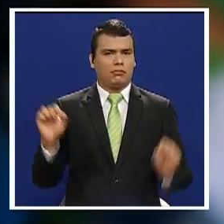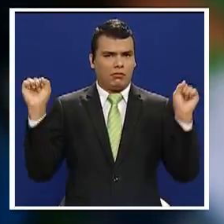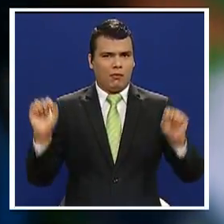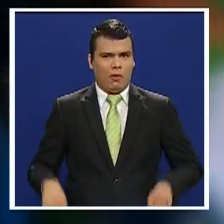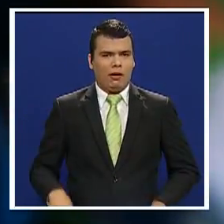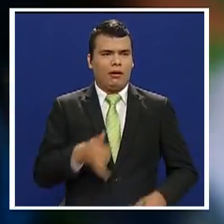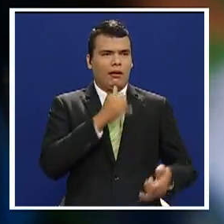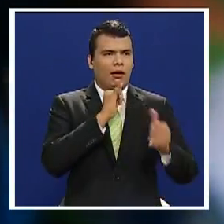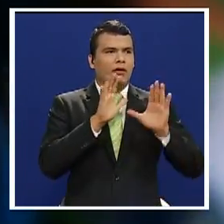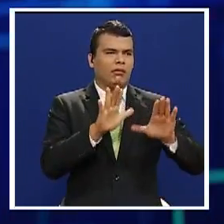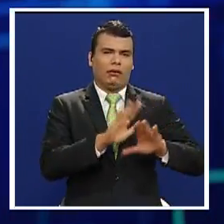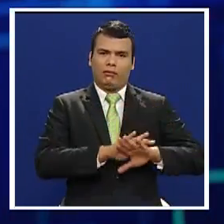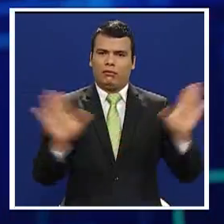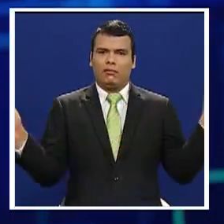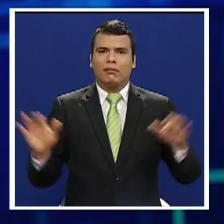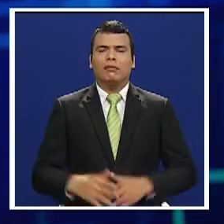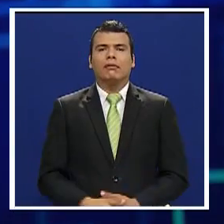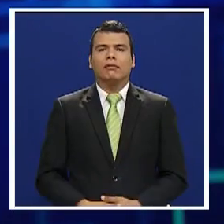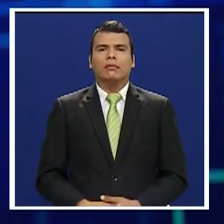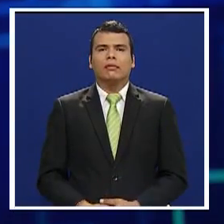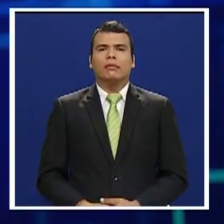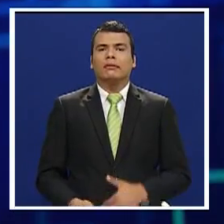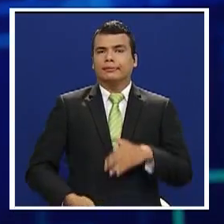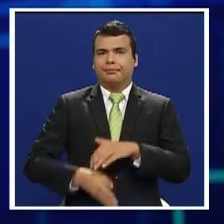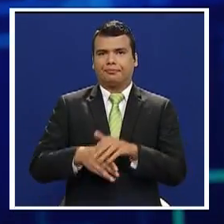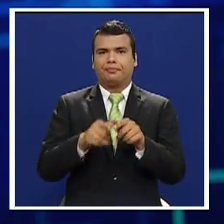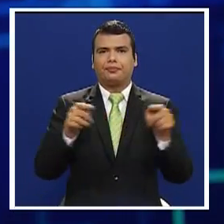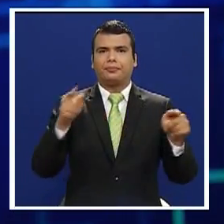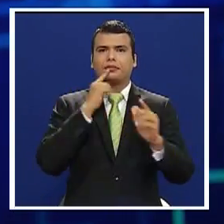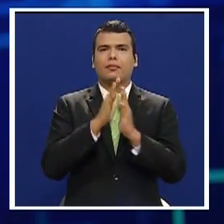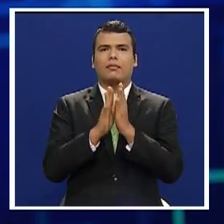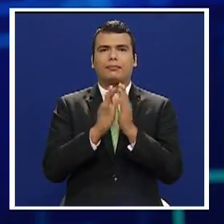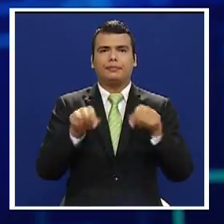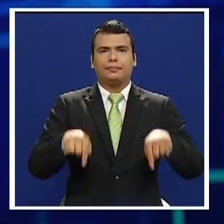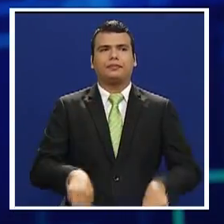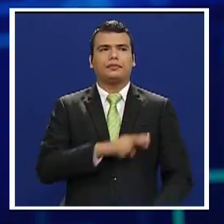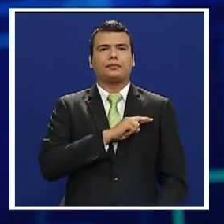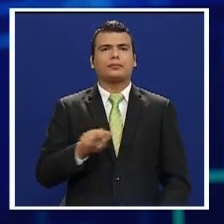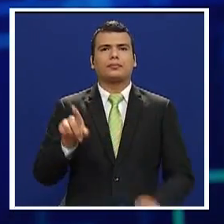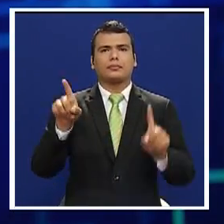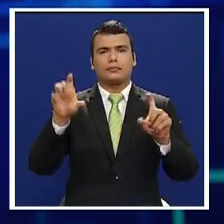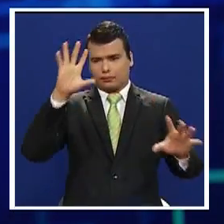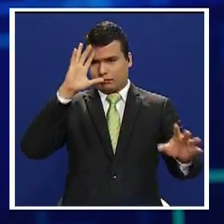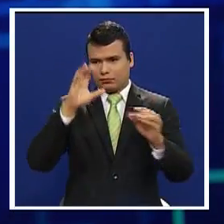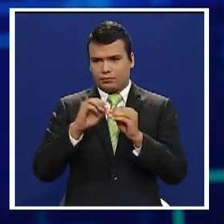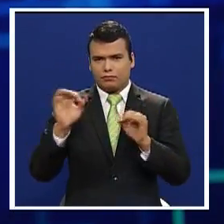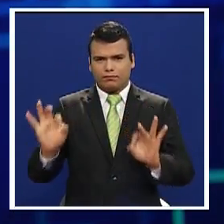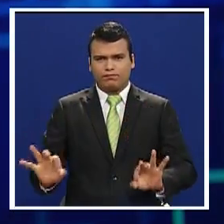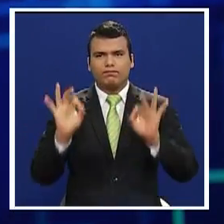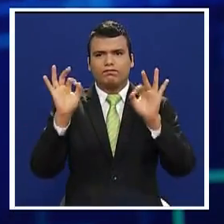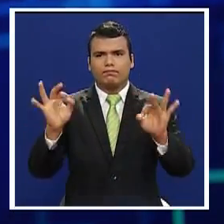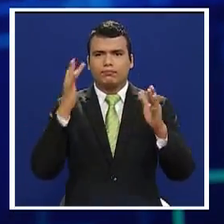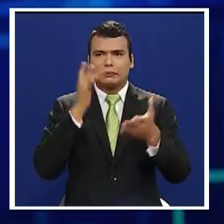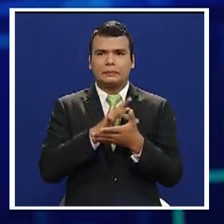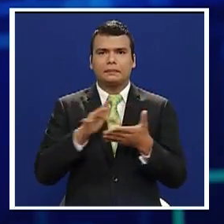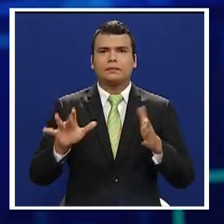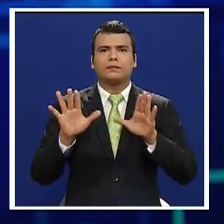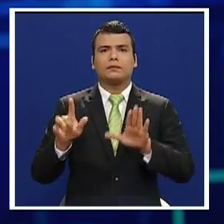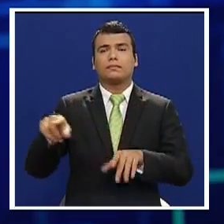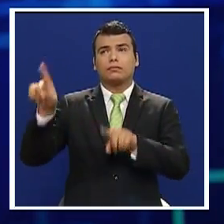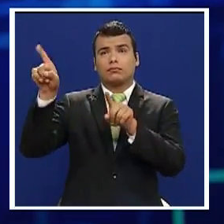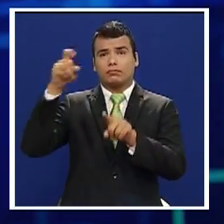una fruta, por agua, por jugos. Aspiramos que por lo menos en los niños de primaria, las escuelas, no solamente las